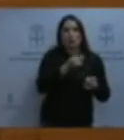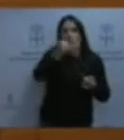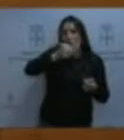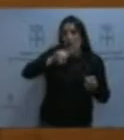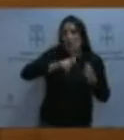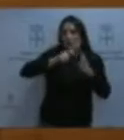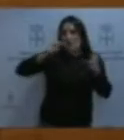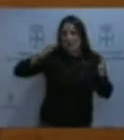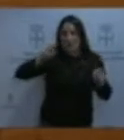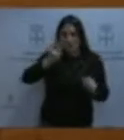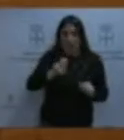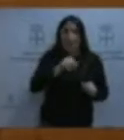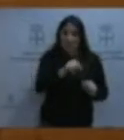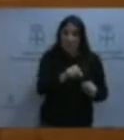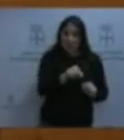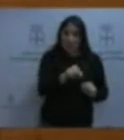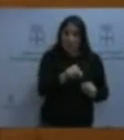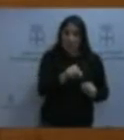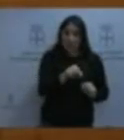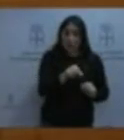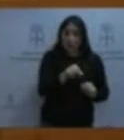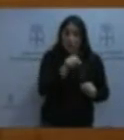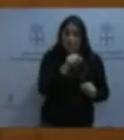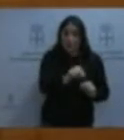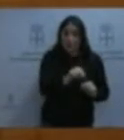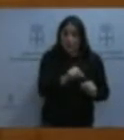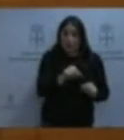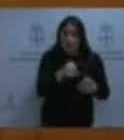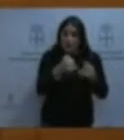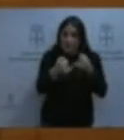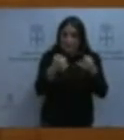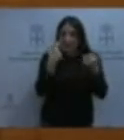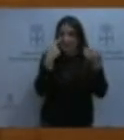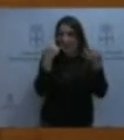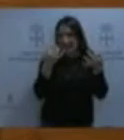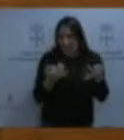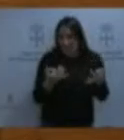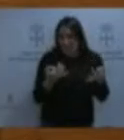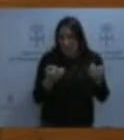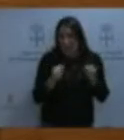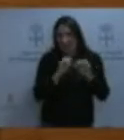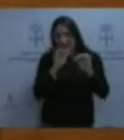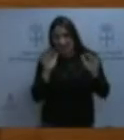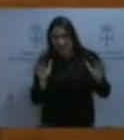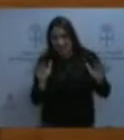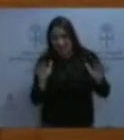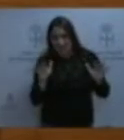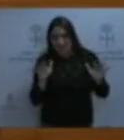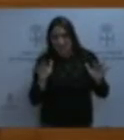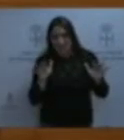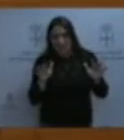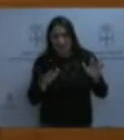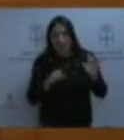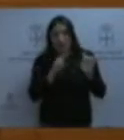pero ¿esto responde a una línea real clara que vaya enfocada hacia